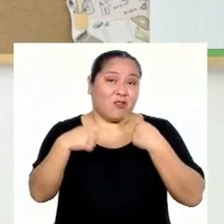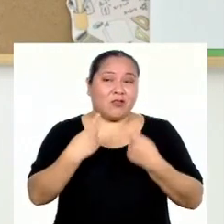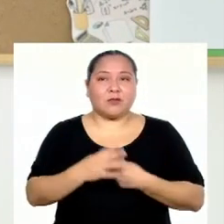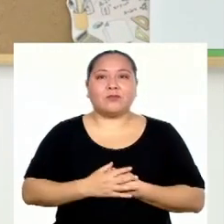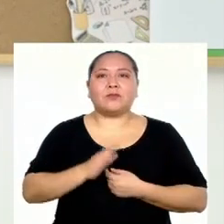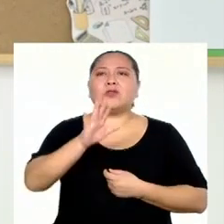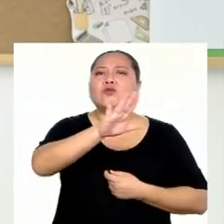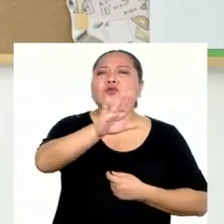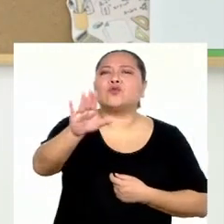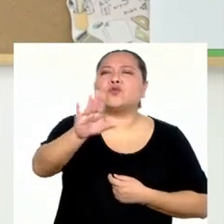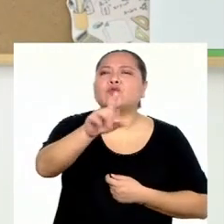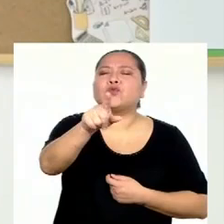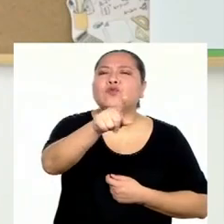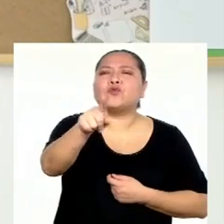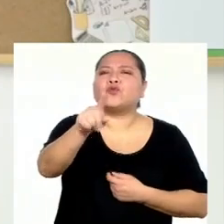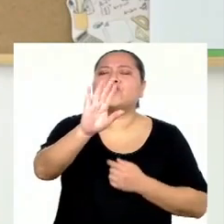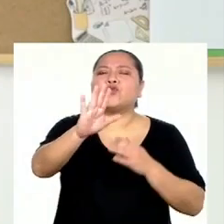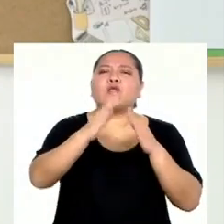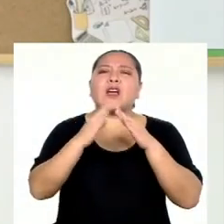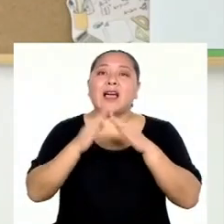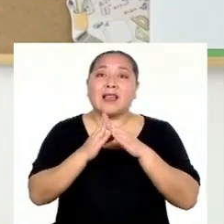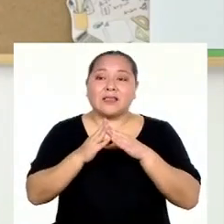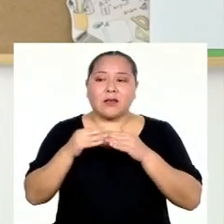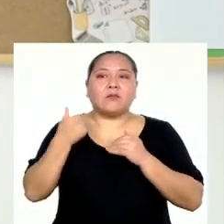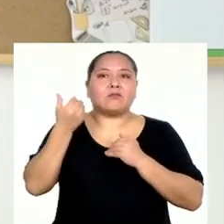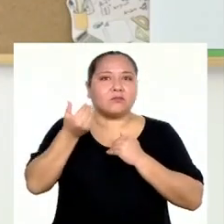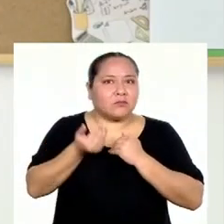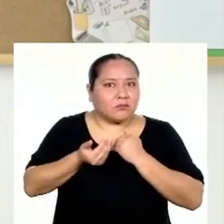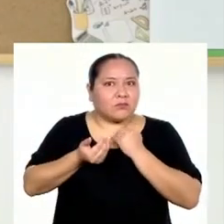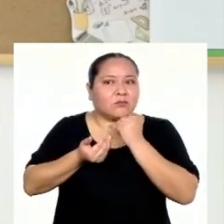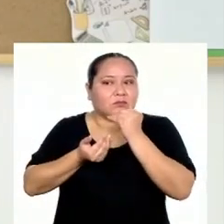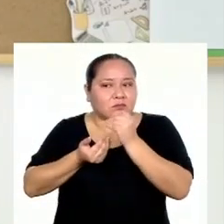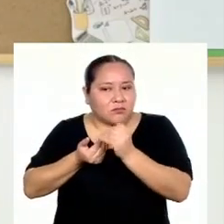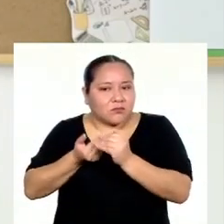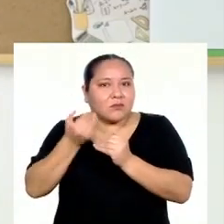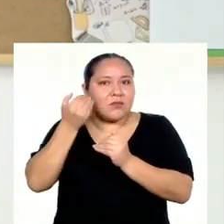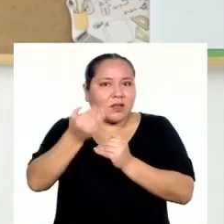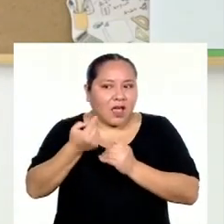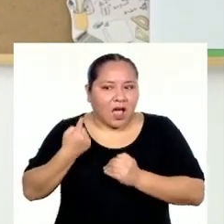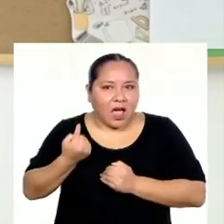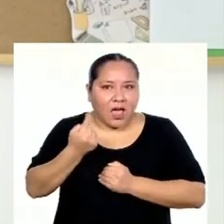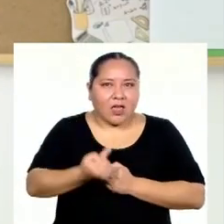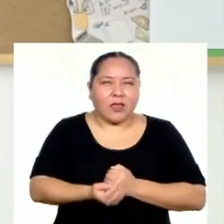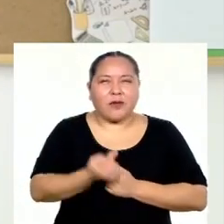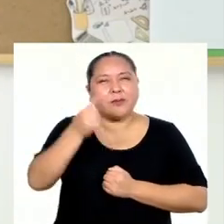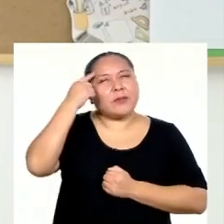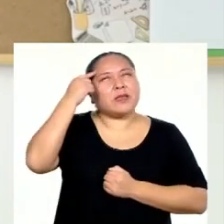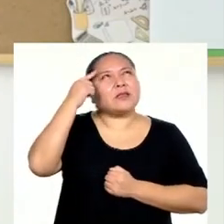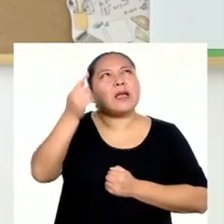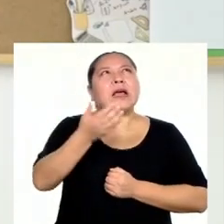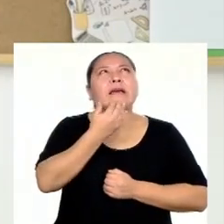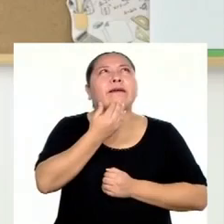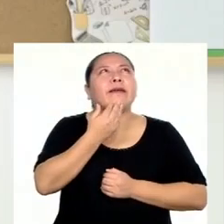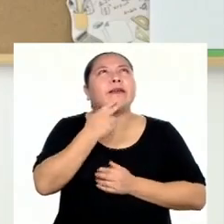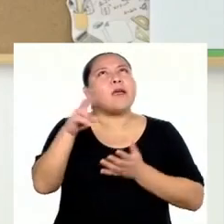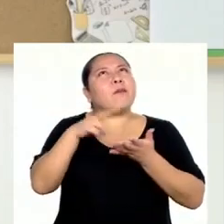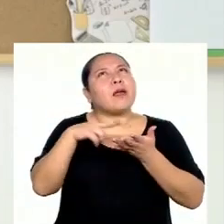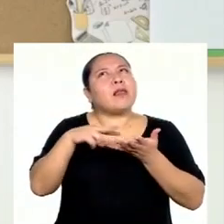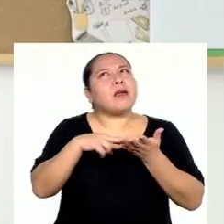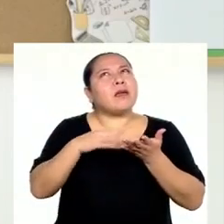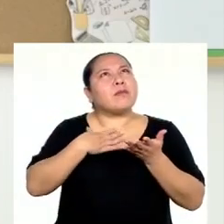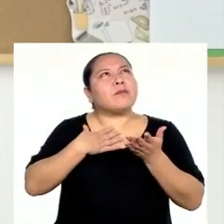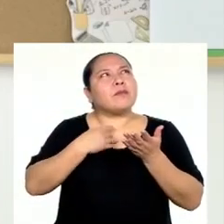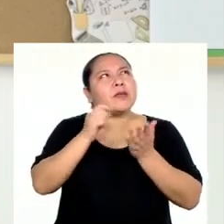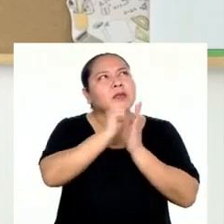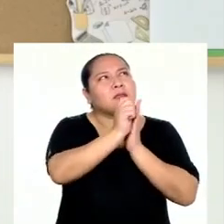Ustedes en sus casas vayan siguiendo cada paso y pensando en quién les gustaría que lea su texto con